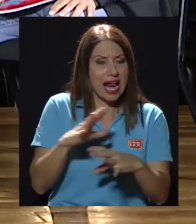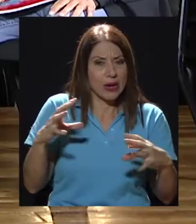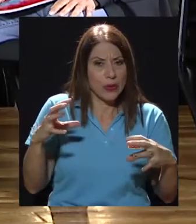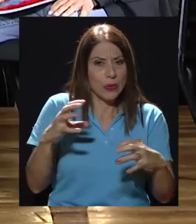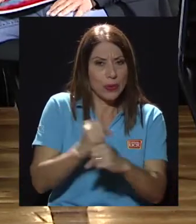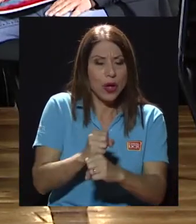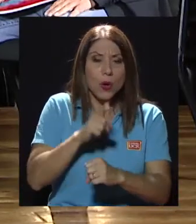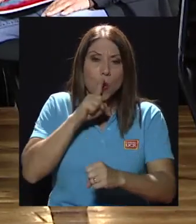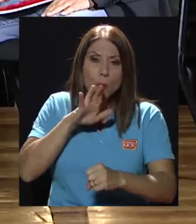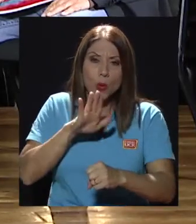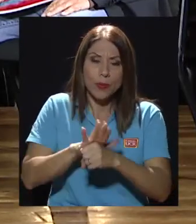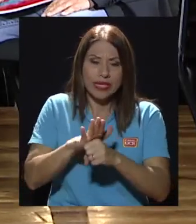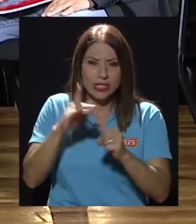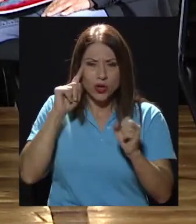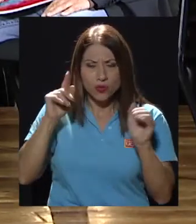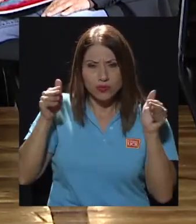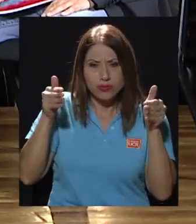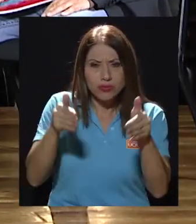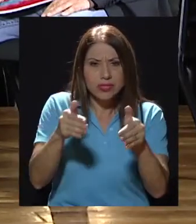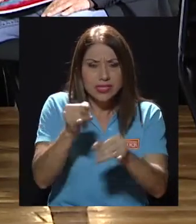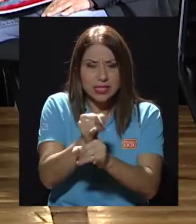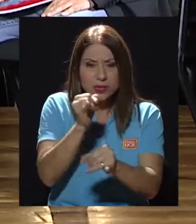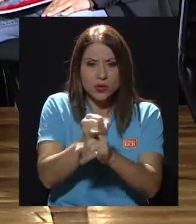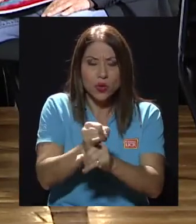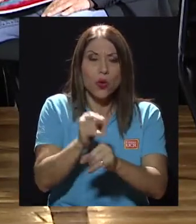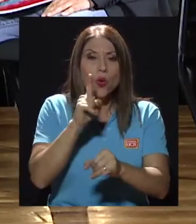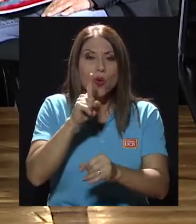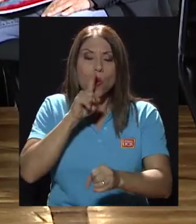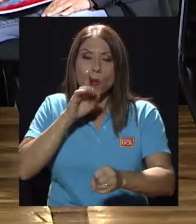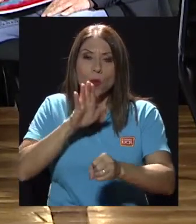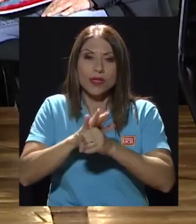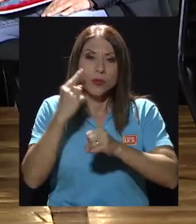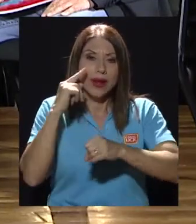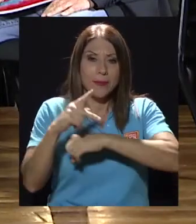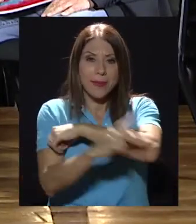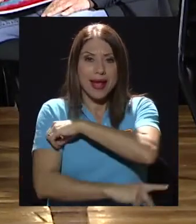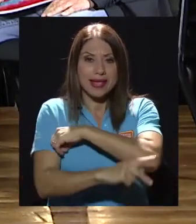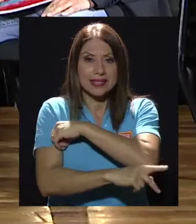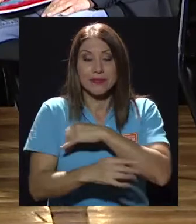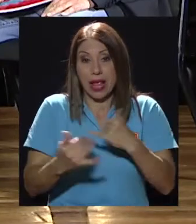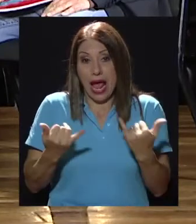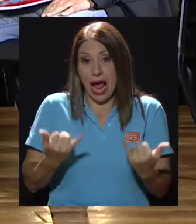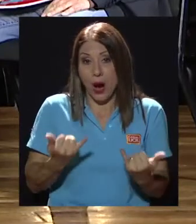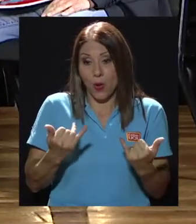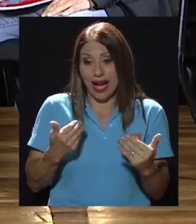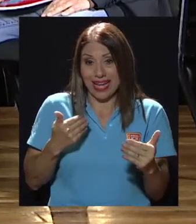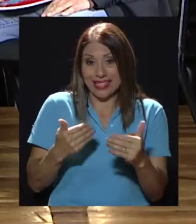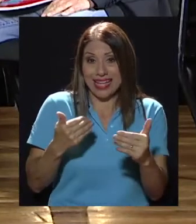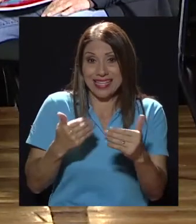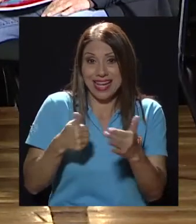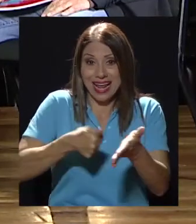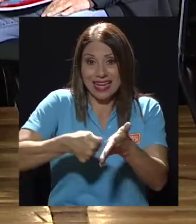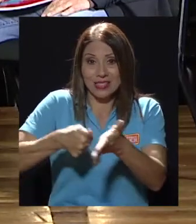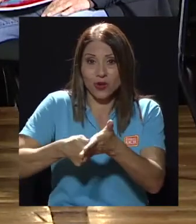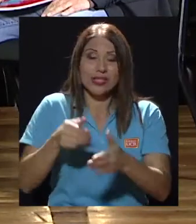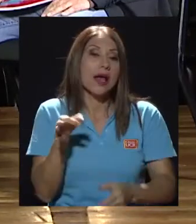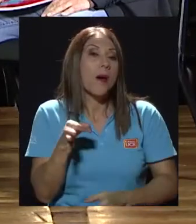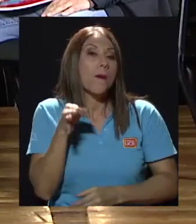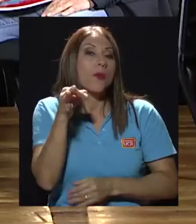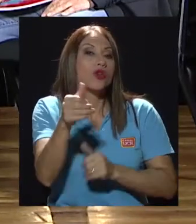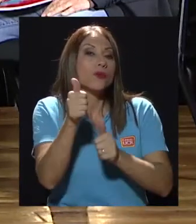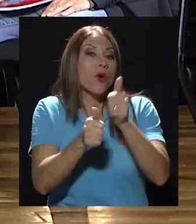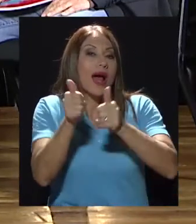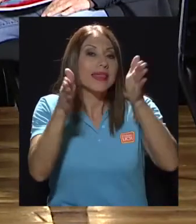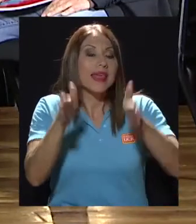más institucionalizado, uh-huh. Un compromiso país, ¿verdad? Correcto. O sea, ahora que se acercan las elecciones, el próximo candidato debería tener muy claro